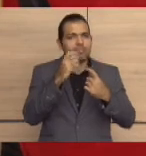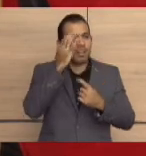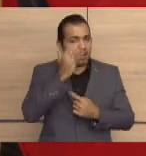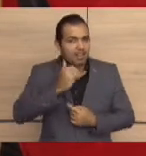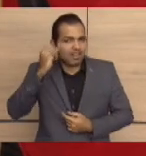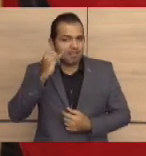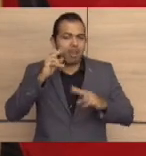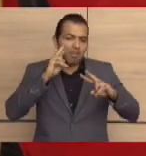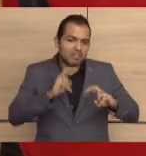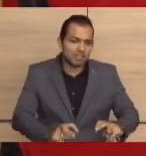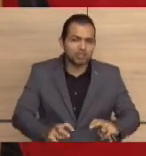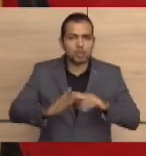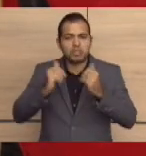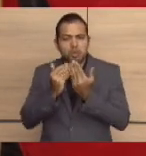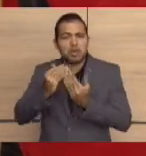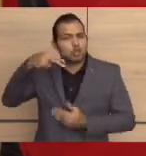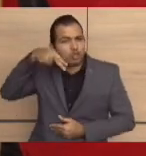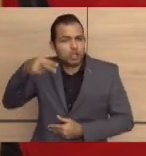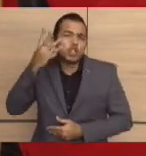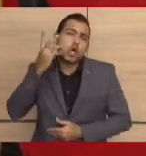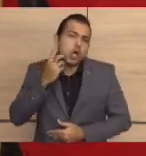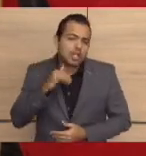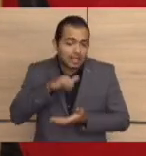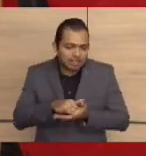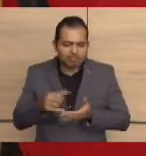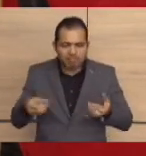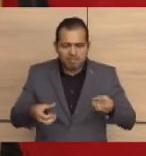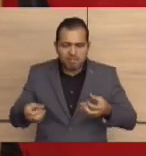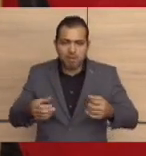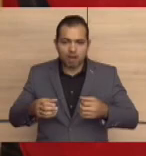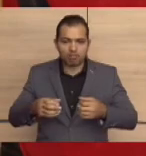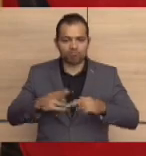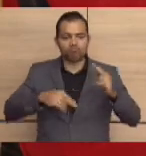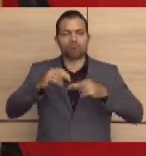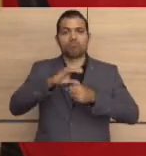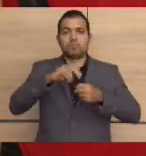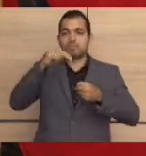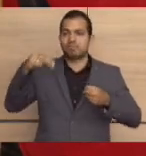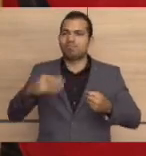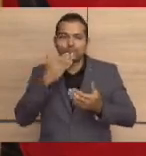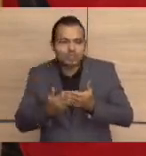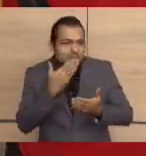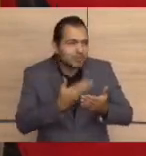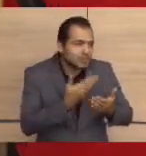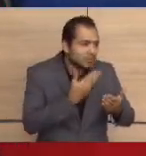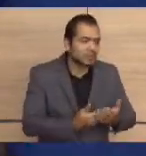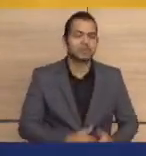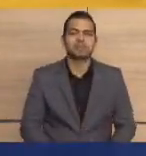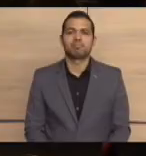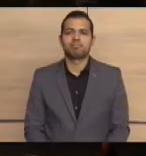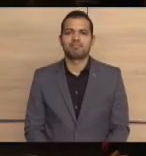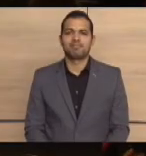escuela. Gracias, de verdad, vienen ahora los reconocimientos y el afecto de cierre de este evento. Muchas gracias.